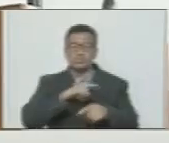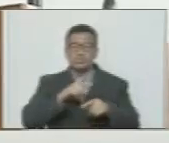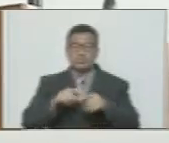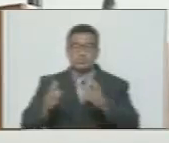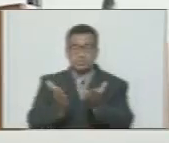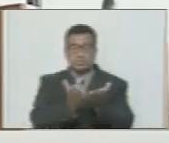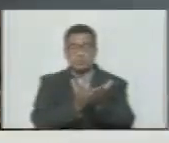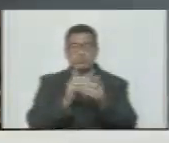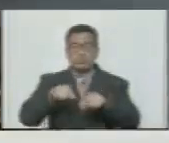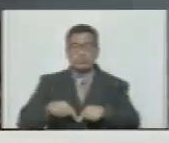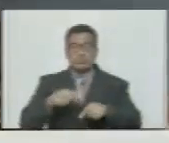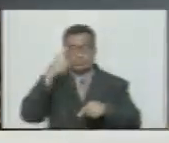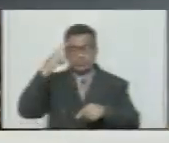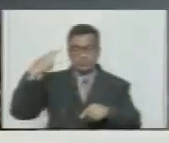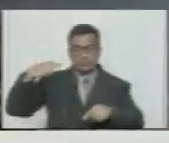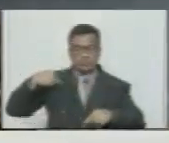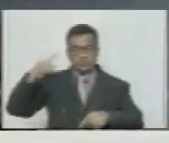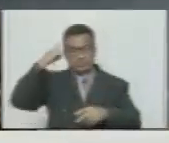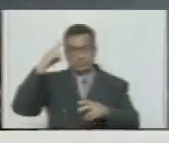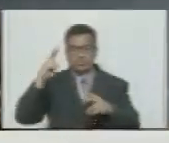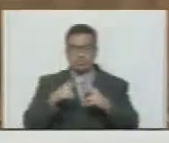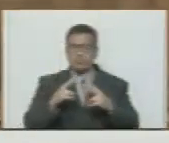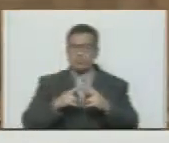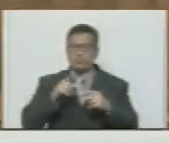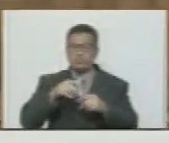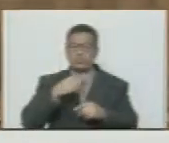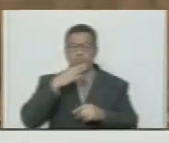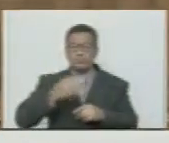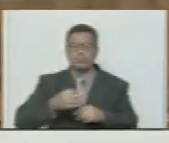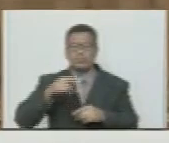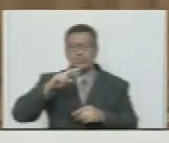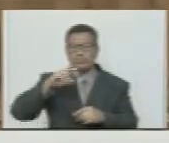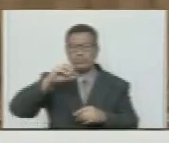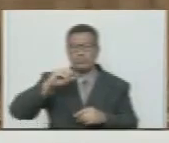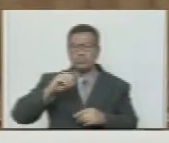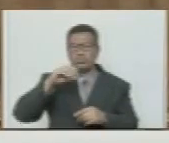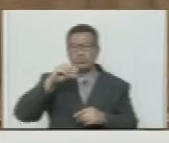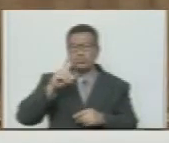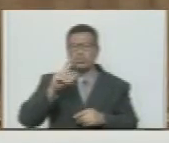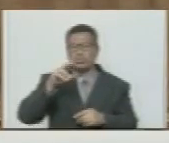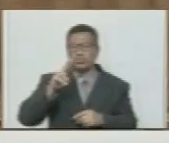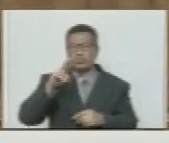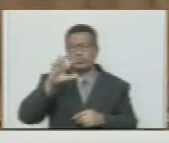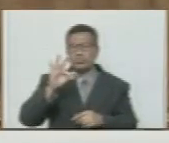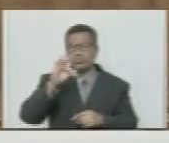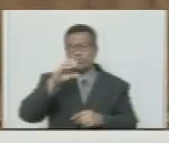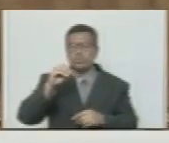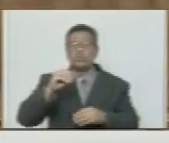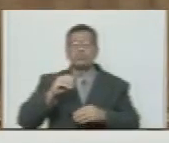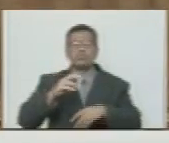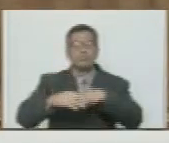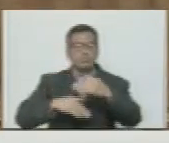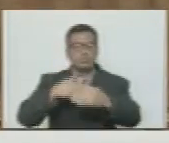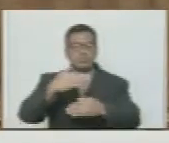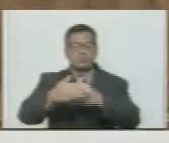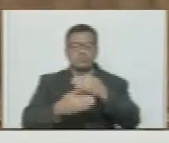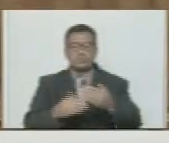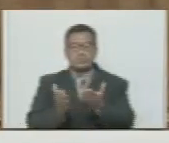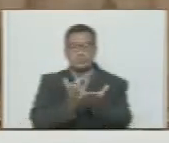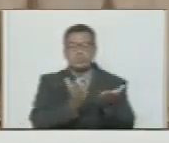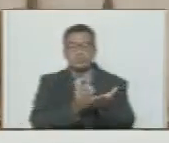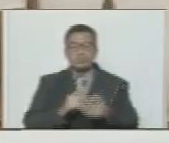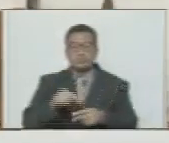nosotros, desde el sector educativo, también un honor reconocer a Rodolfo en el avance que ha hecho